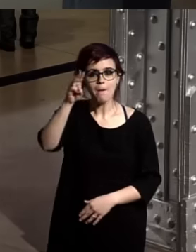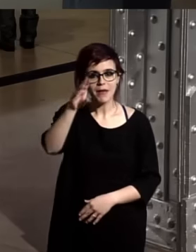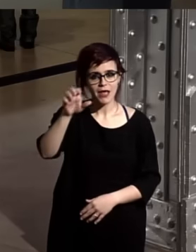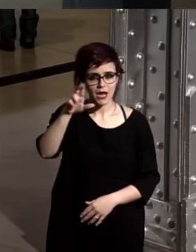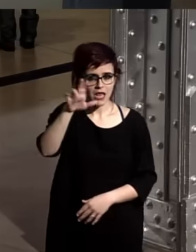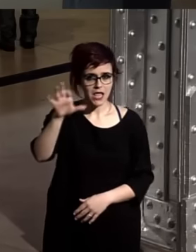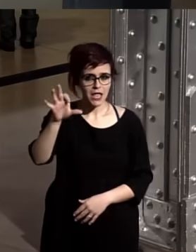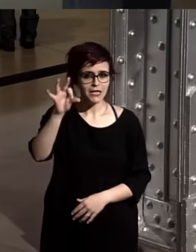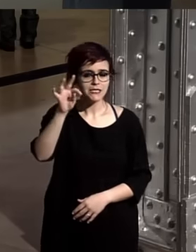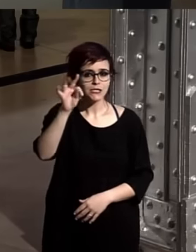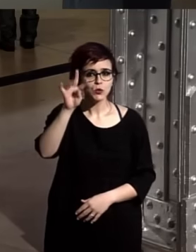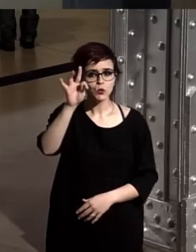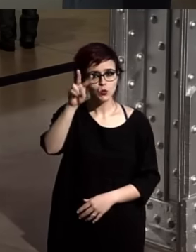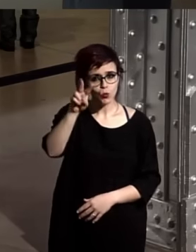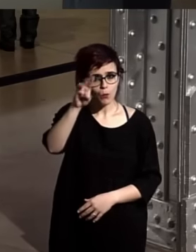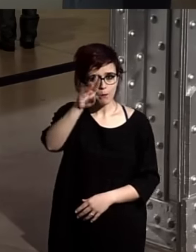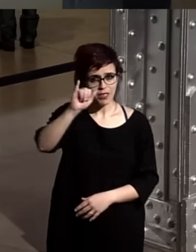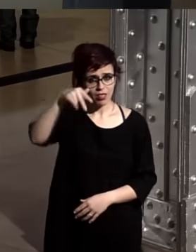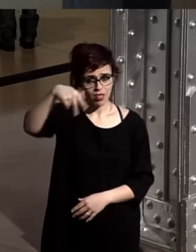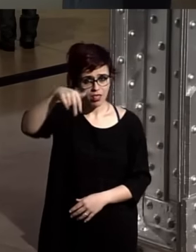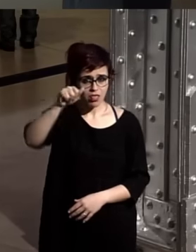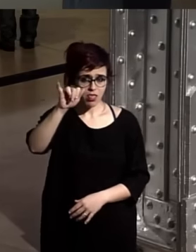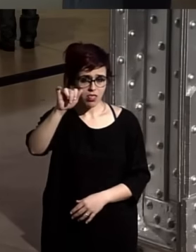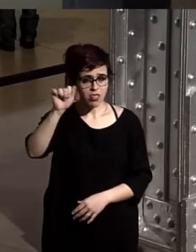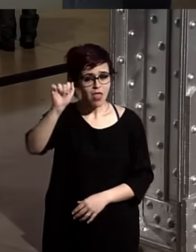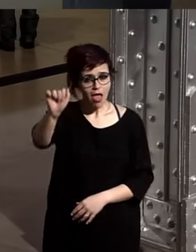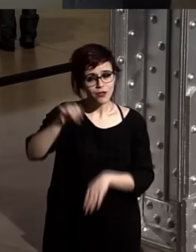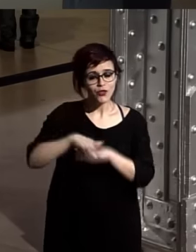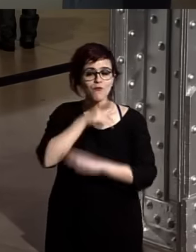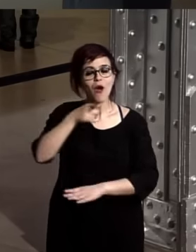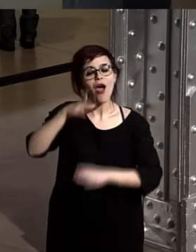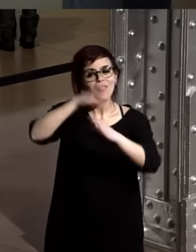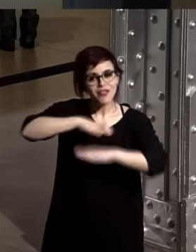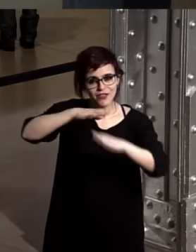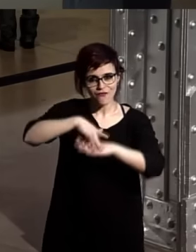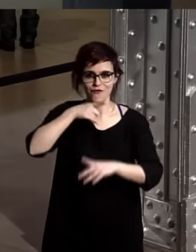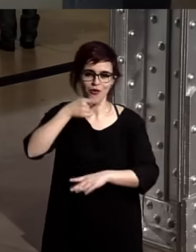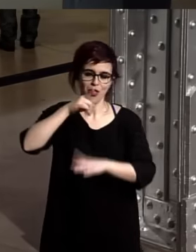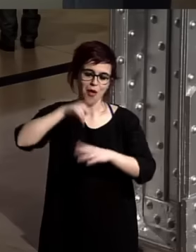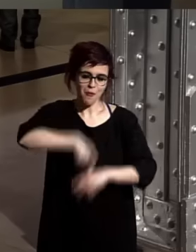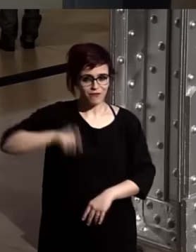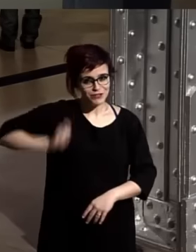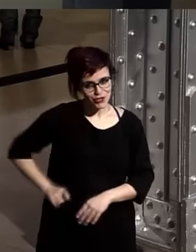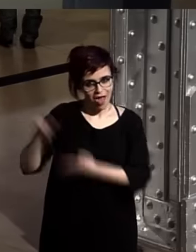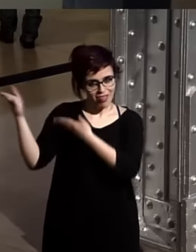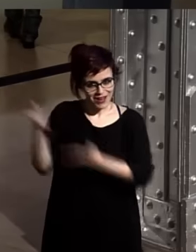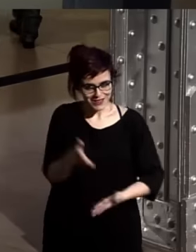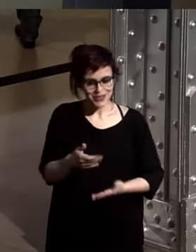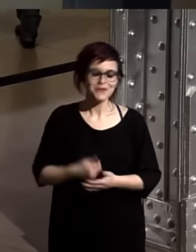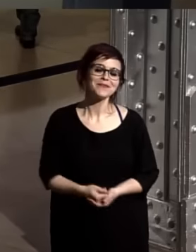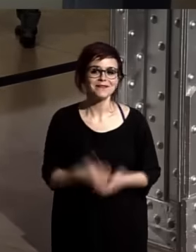de formación y escritor científico de profesión un fuerte aplauso adelante pere Gracias